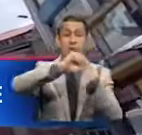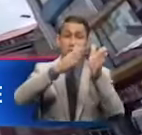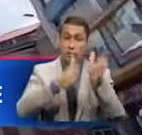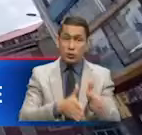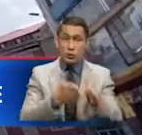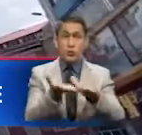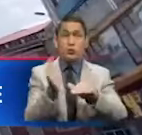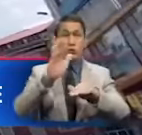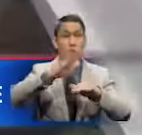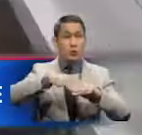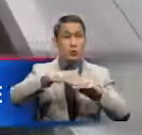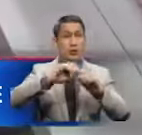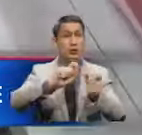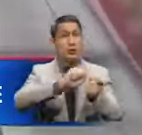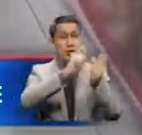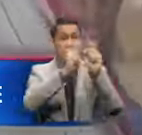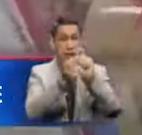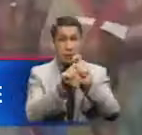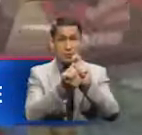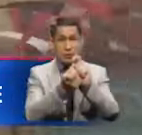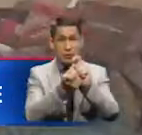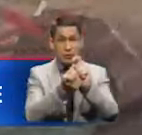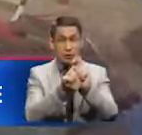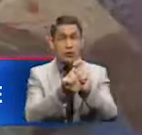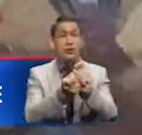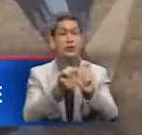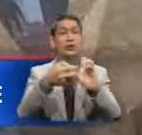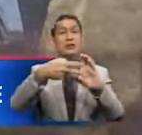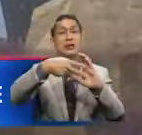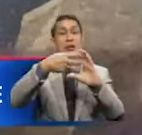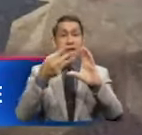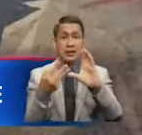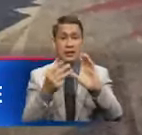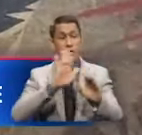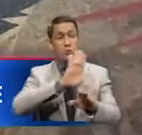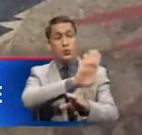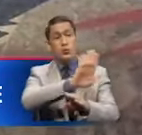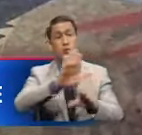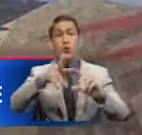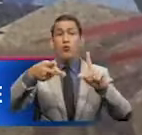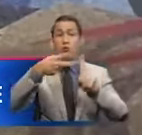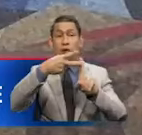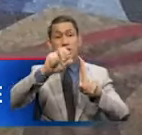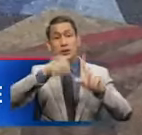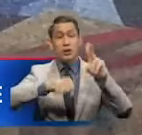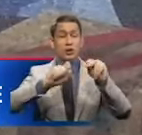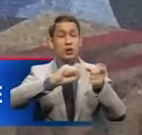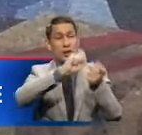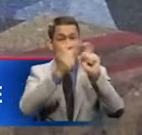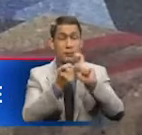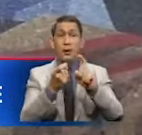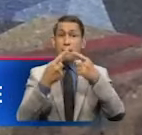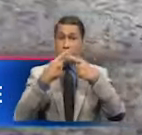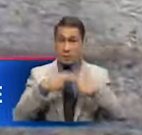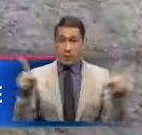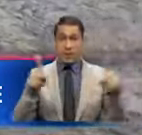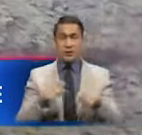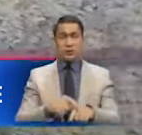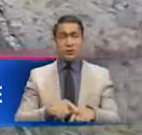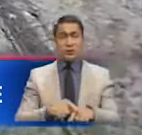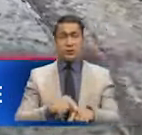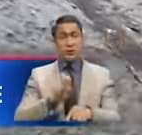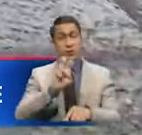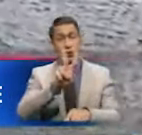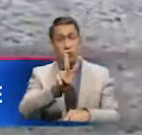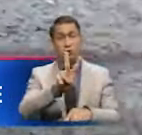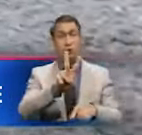la renovación parcial del Consejo Nacional Electoral. La Procuraduría, en su sentencia, aclara que la renovación de dos de